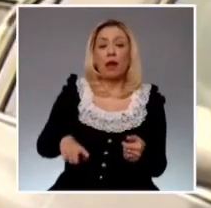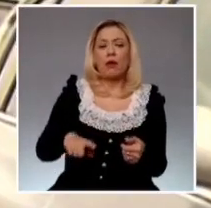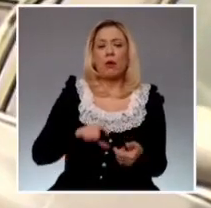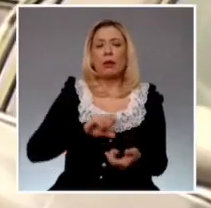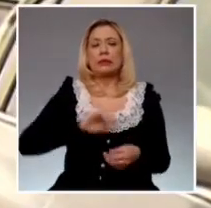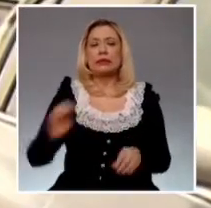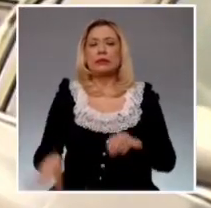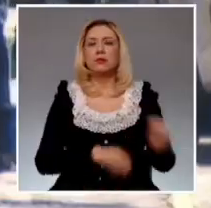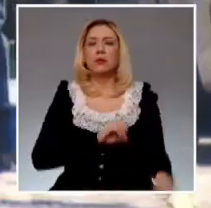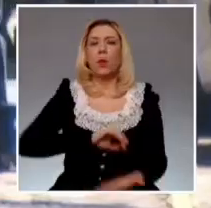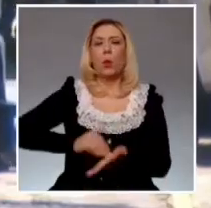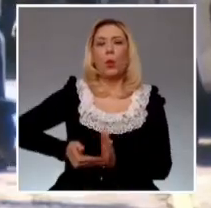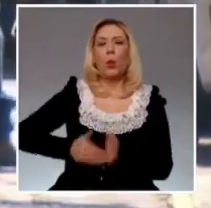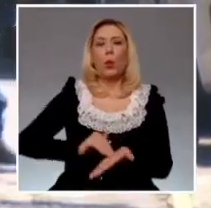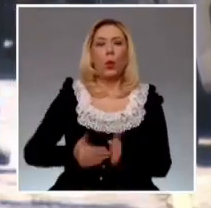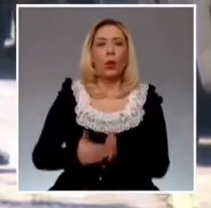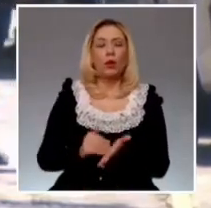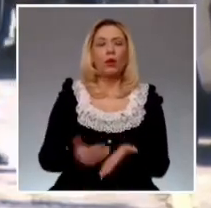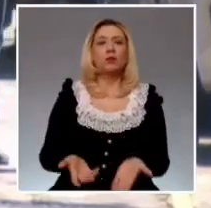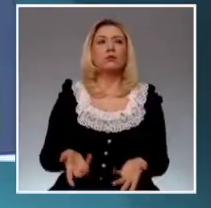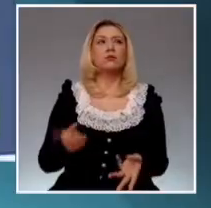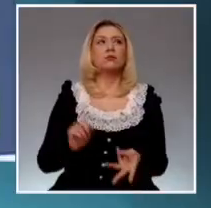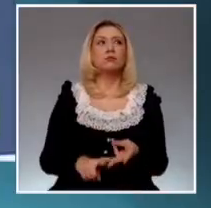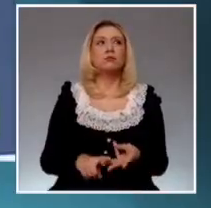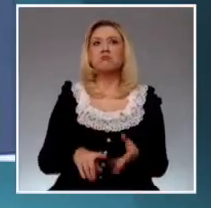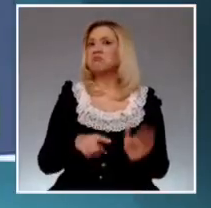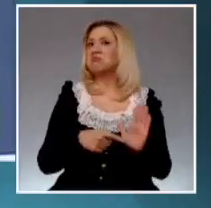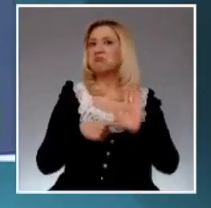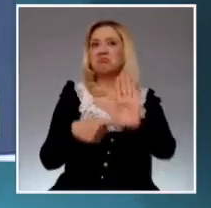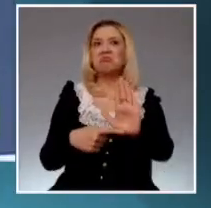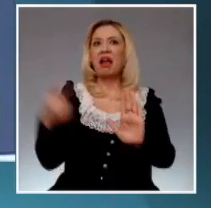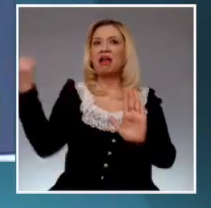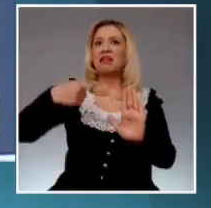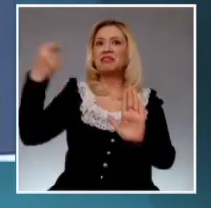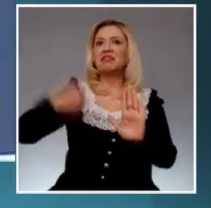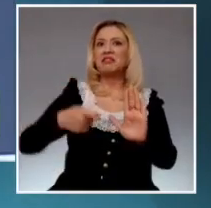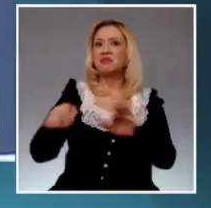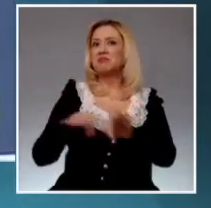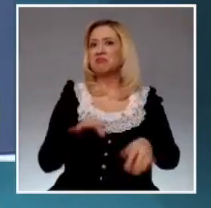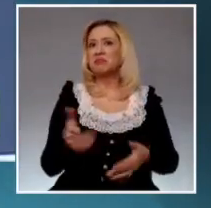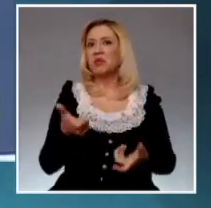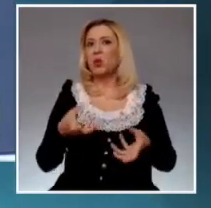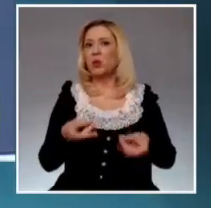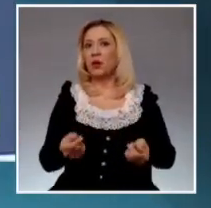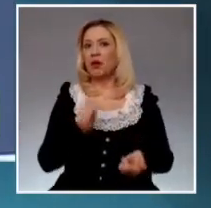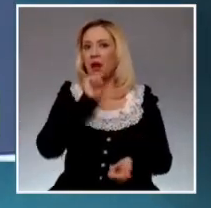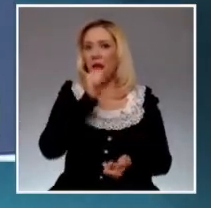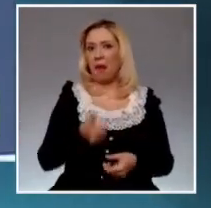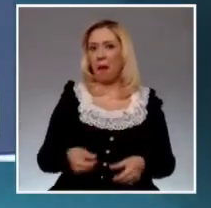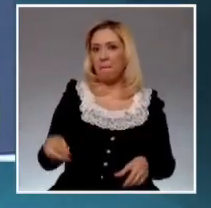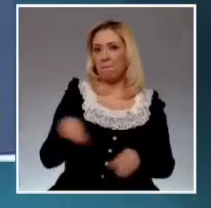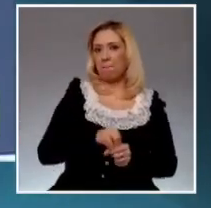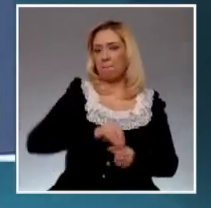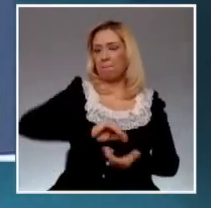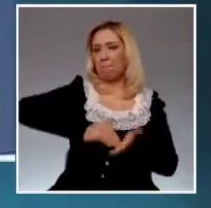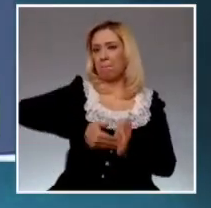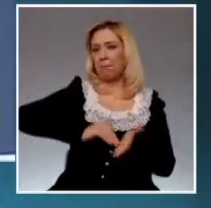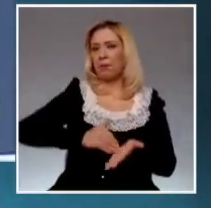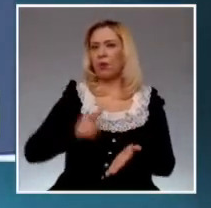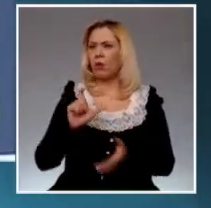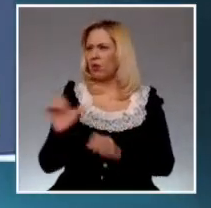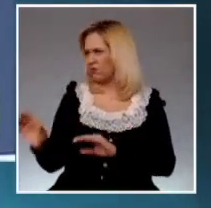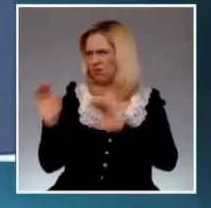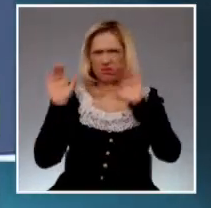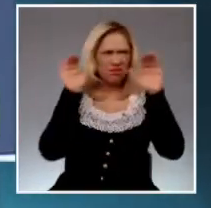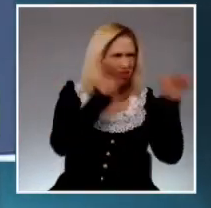sistema de rendición de cuentas, entre otras. Vemos que hay una designación discrecional de los cargos públicos, un